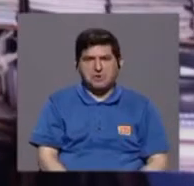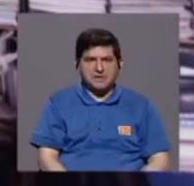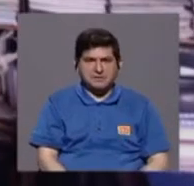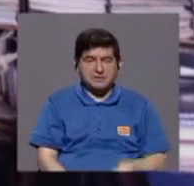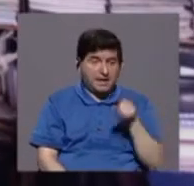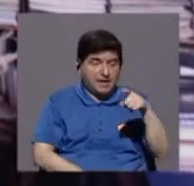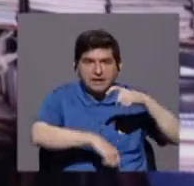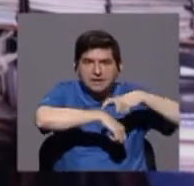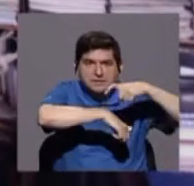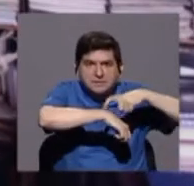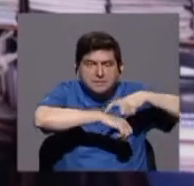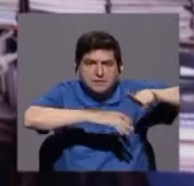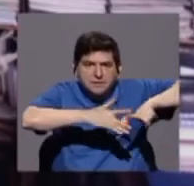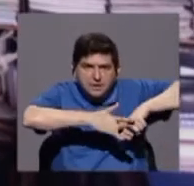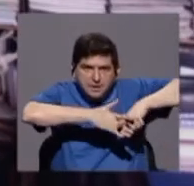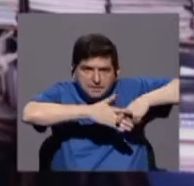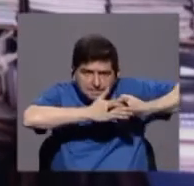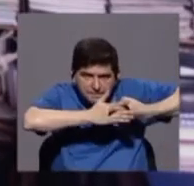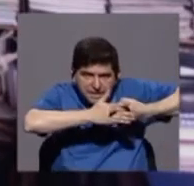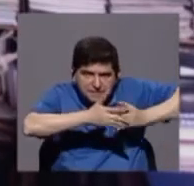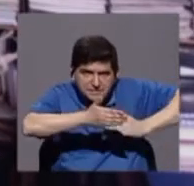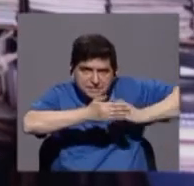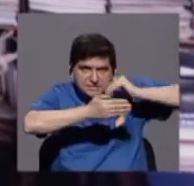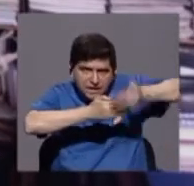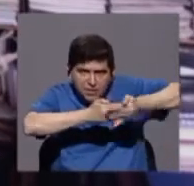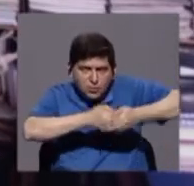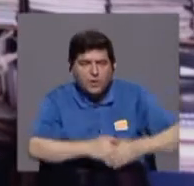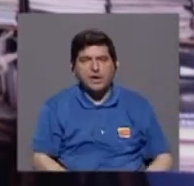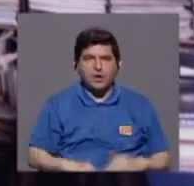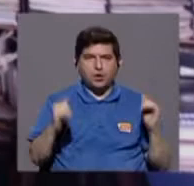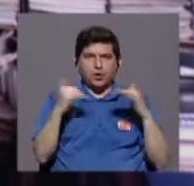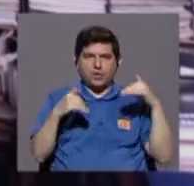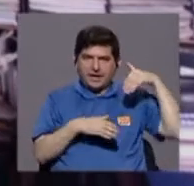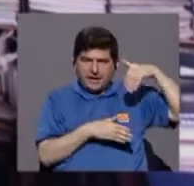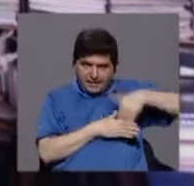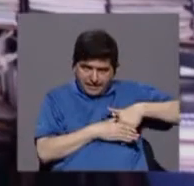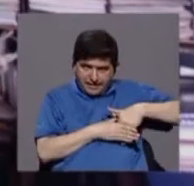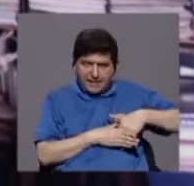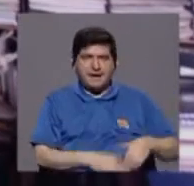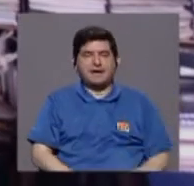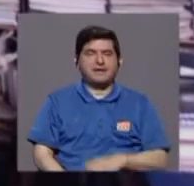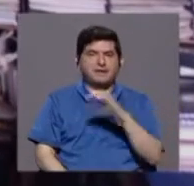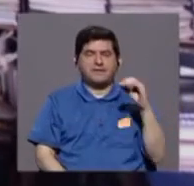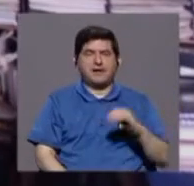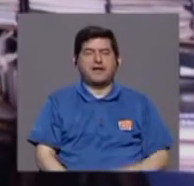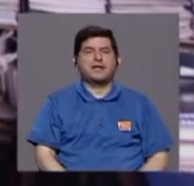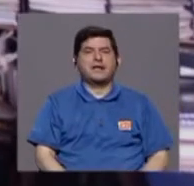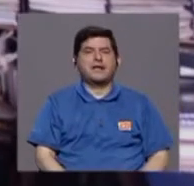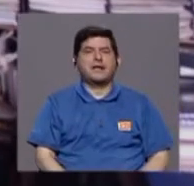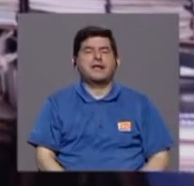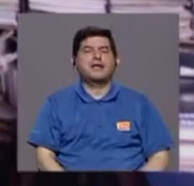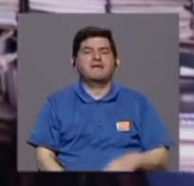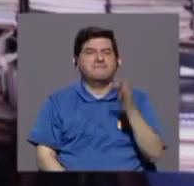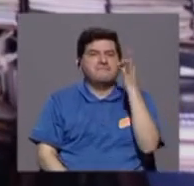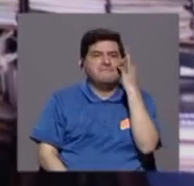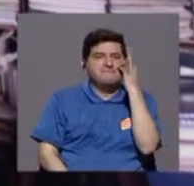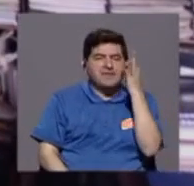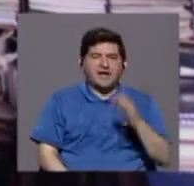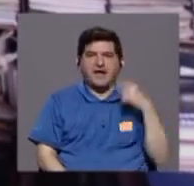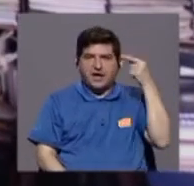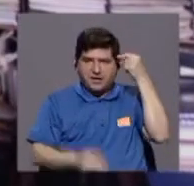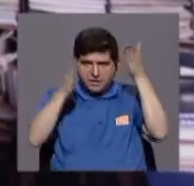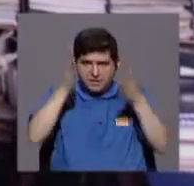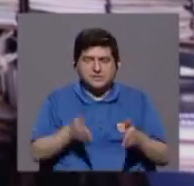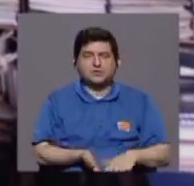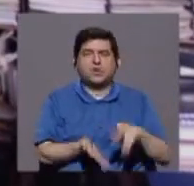este periodo en que empieza, después de la Guerra Civil y de la llegada al poder de don Pepe Figueres,